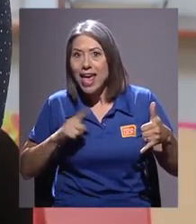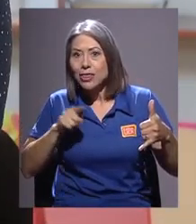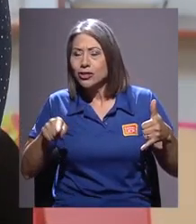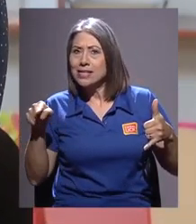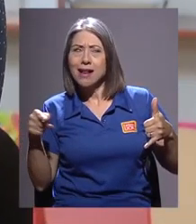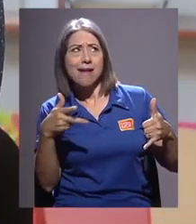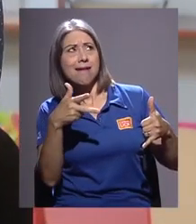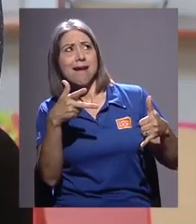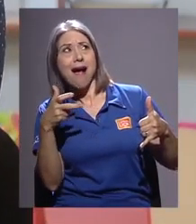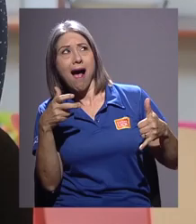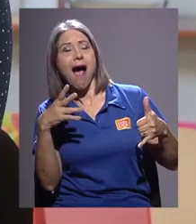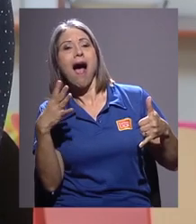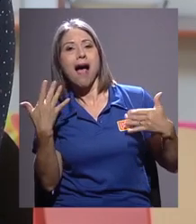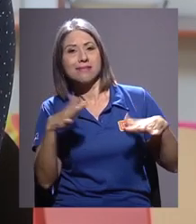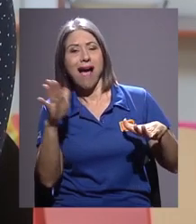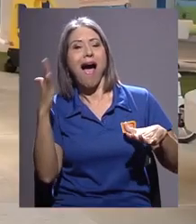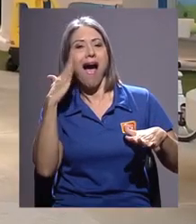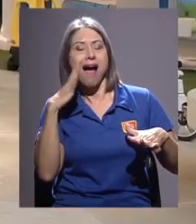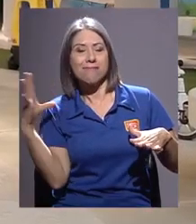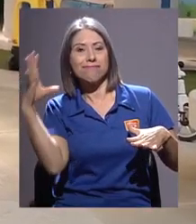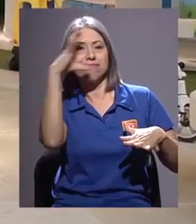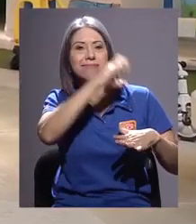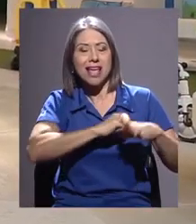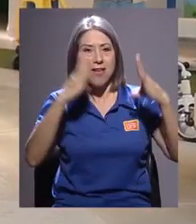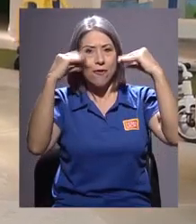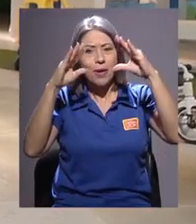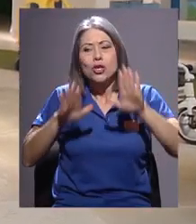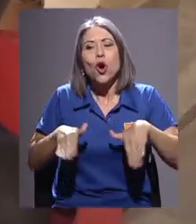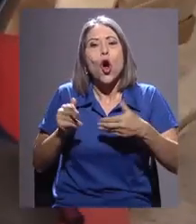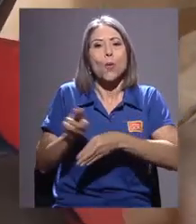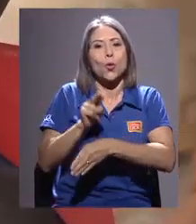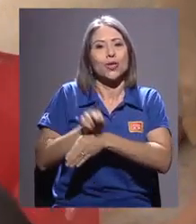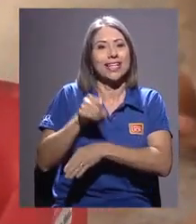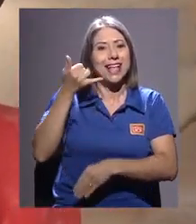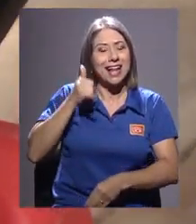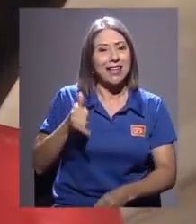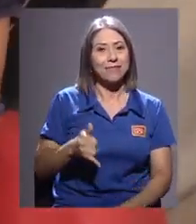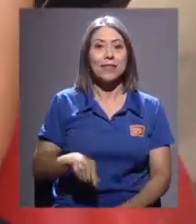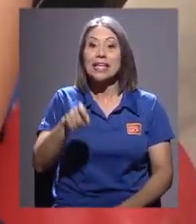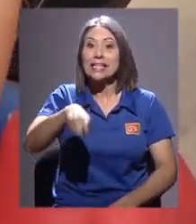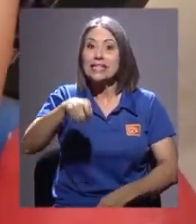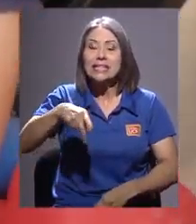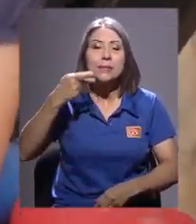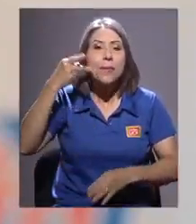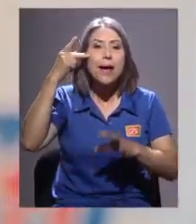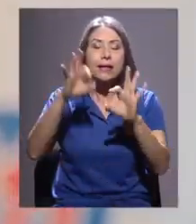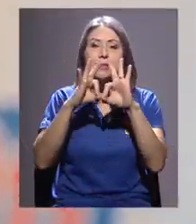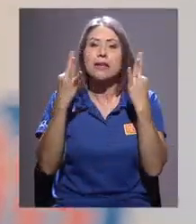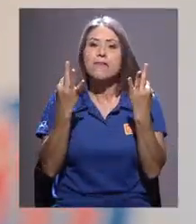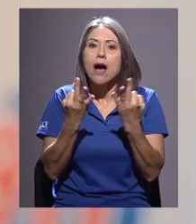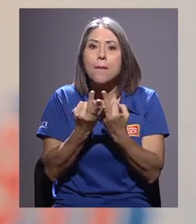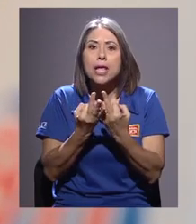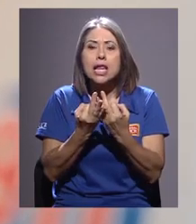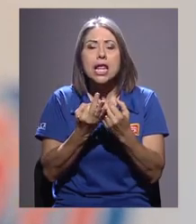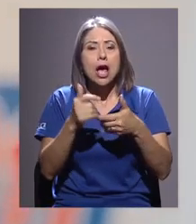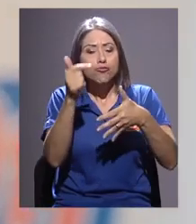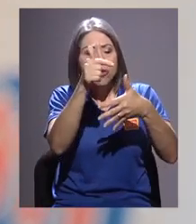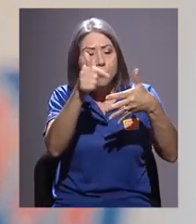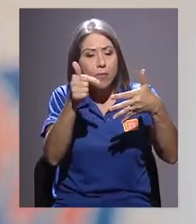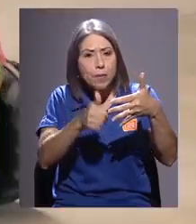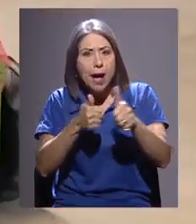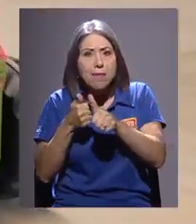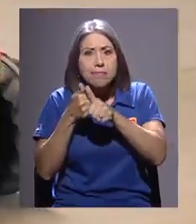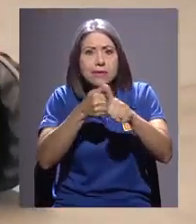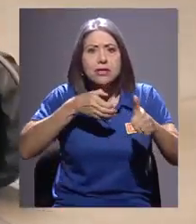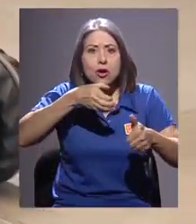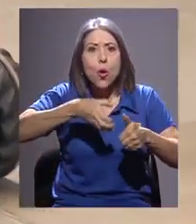la información de cómo utilizar el dispositivo. Es necesario que los padres de familia sigan las recomendaciones de la